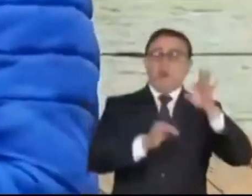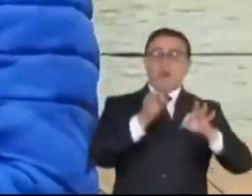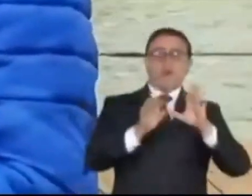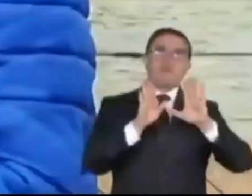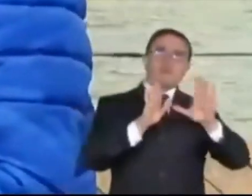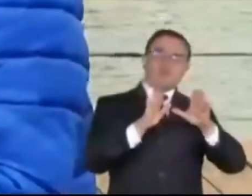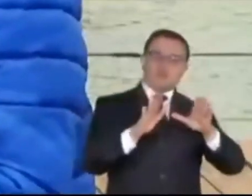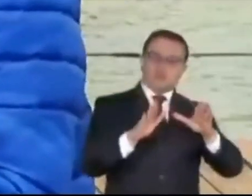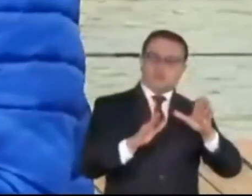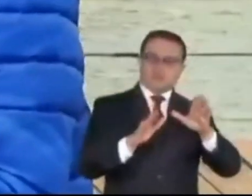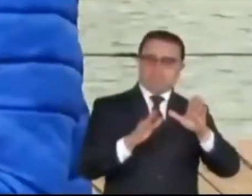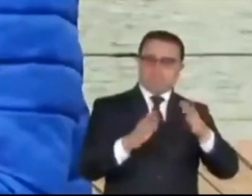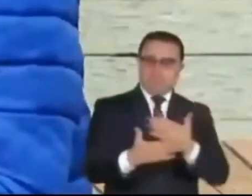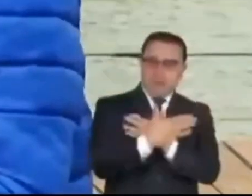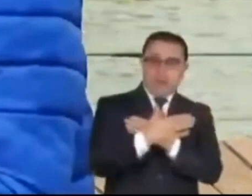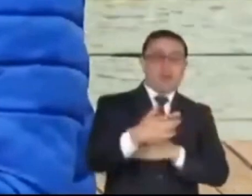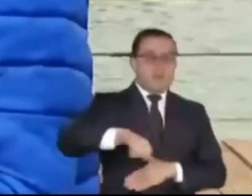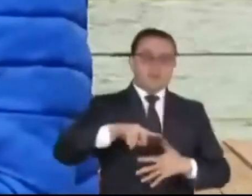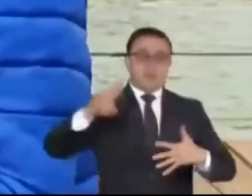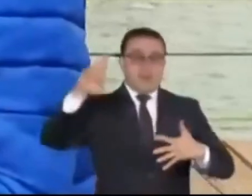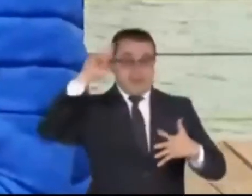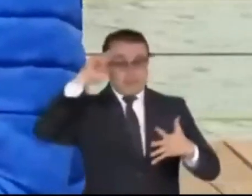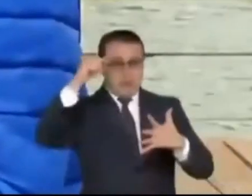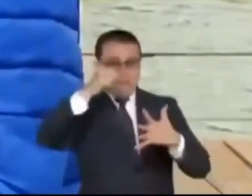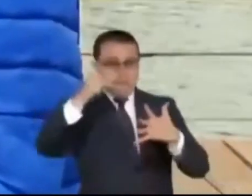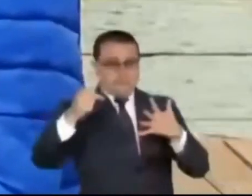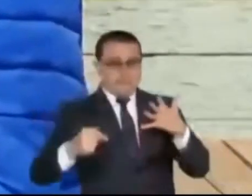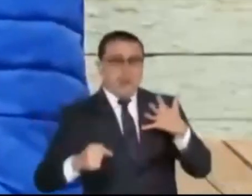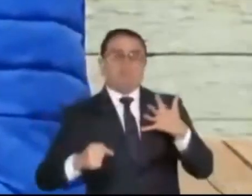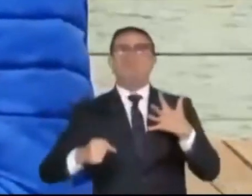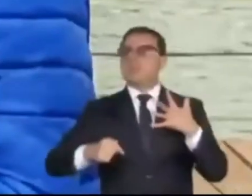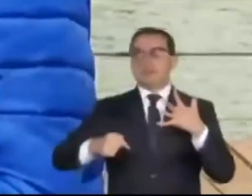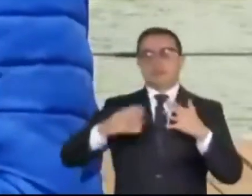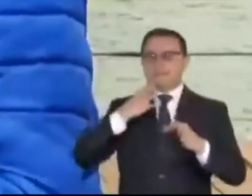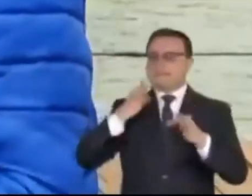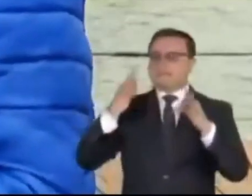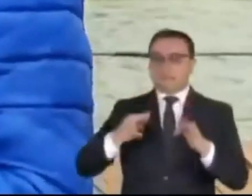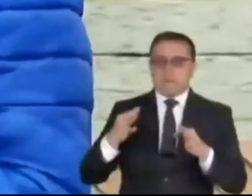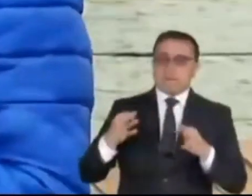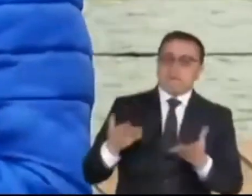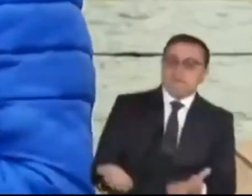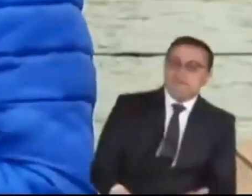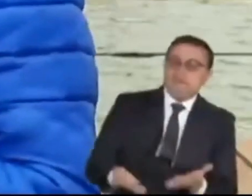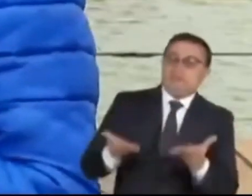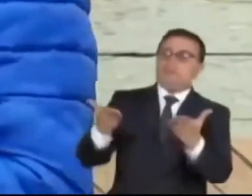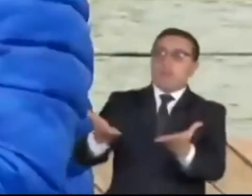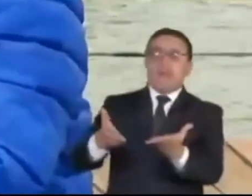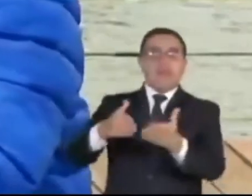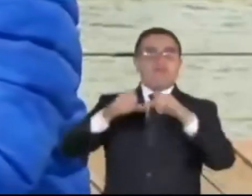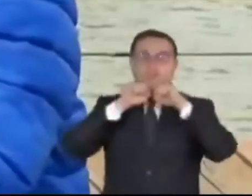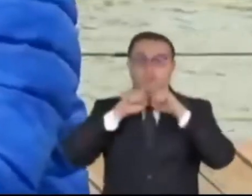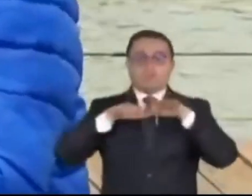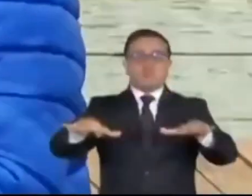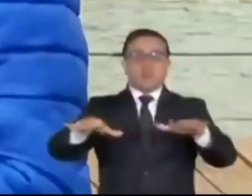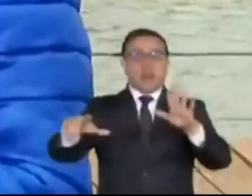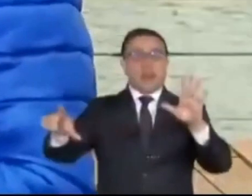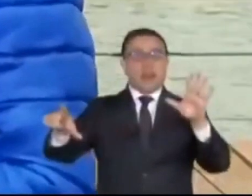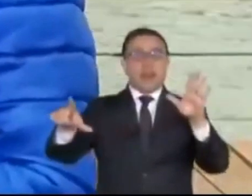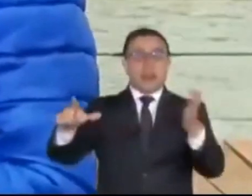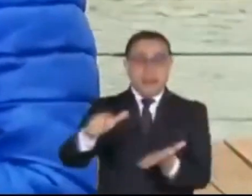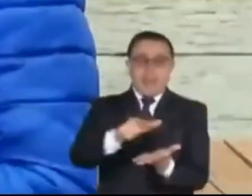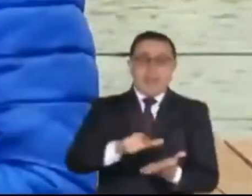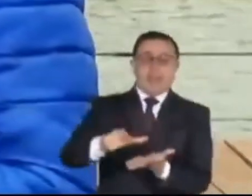Regional las razones por las cuales no es conveniente que se expida esta